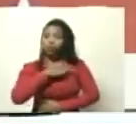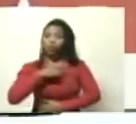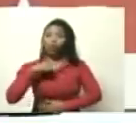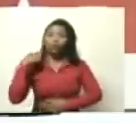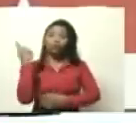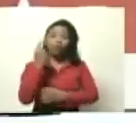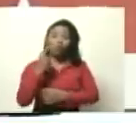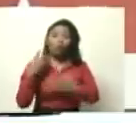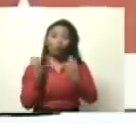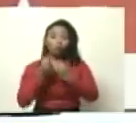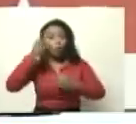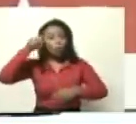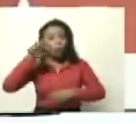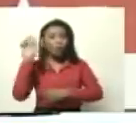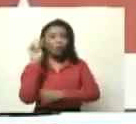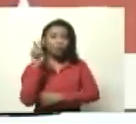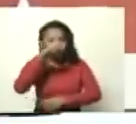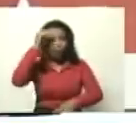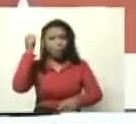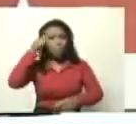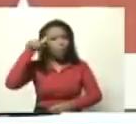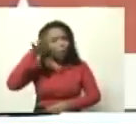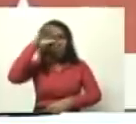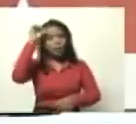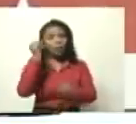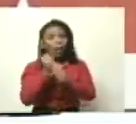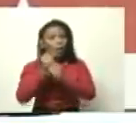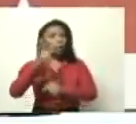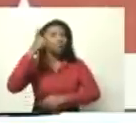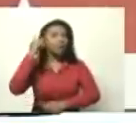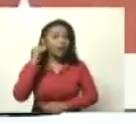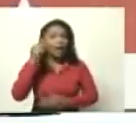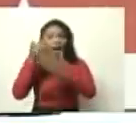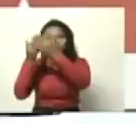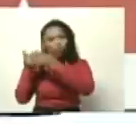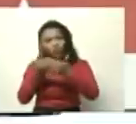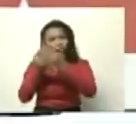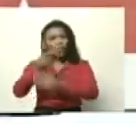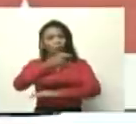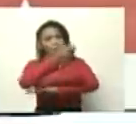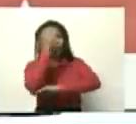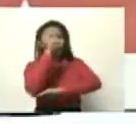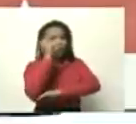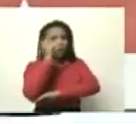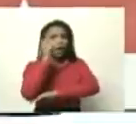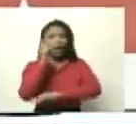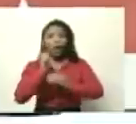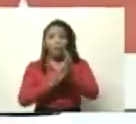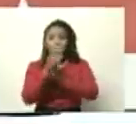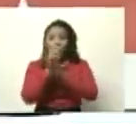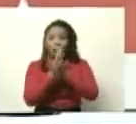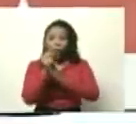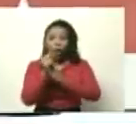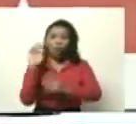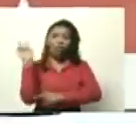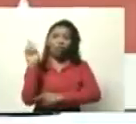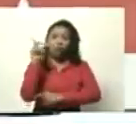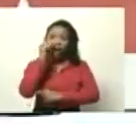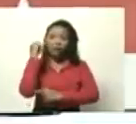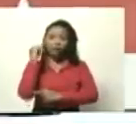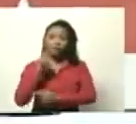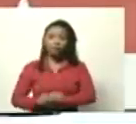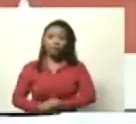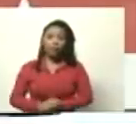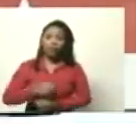pueblo de Venezuela, con el pueblo trabajador, con las mujeres, con los estudiantes, con los pescadores, con los emprendedores, con los venezolanos y las